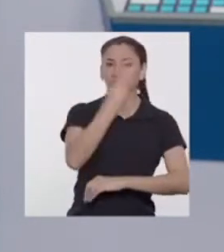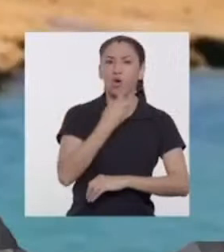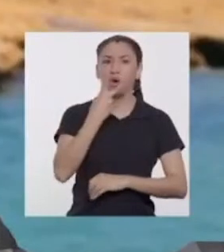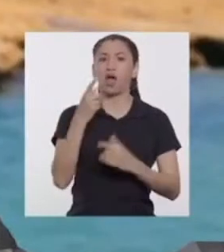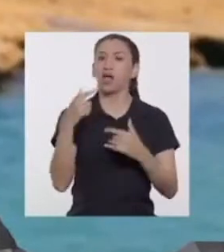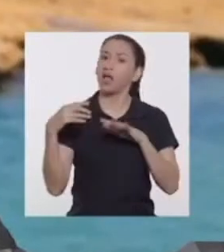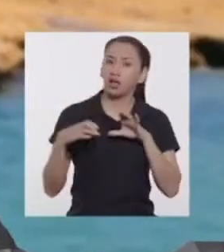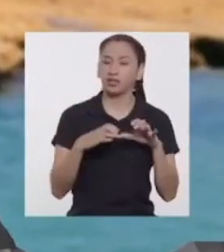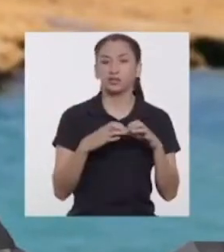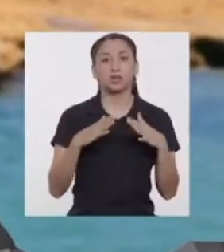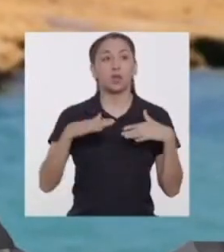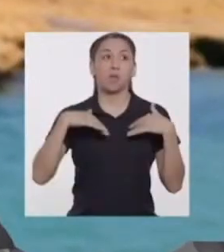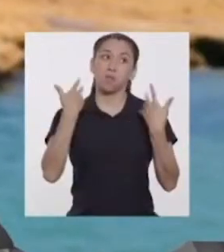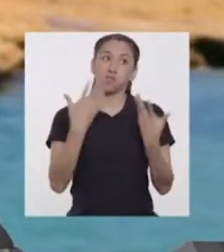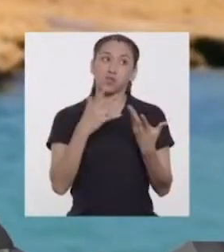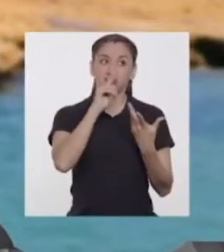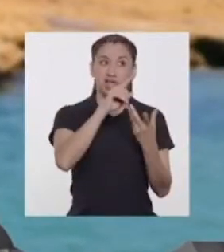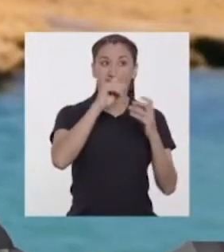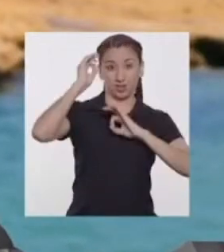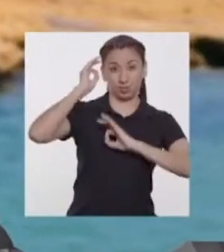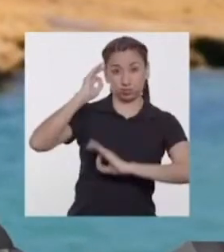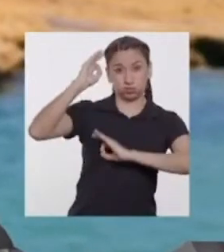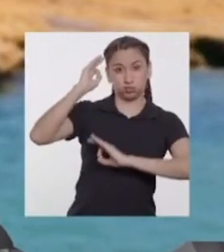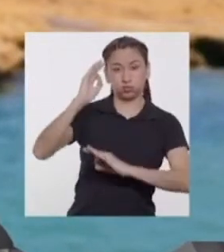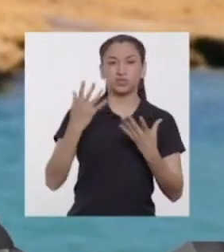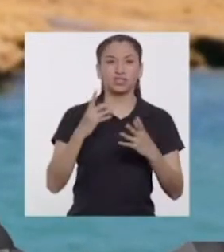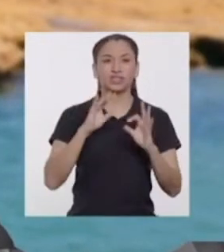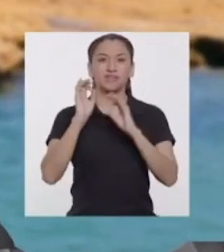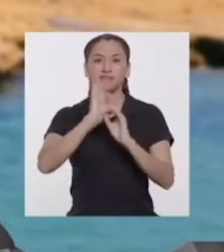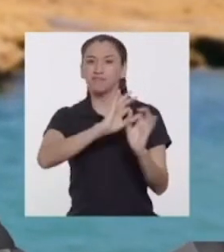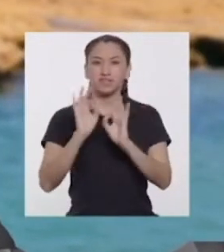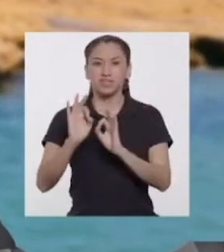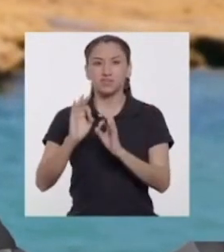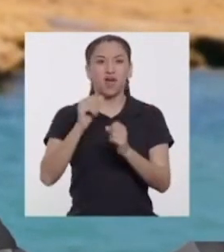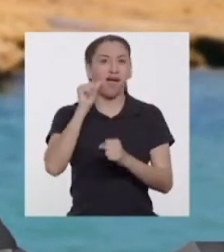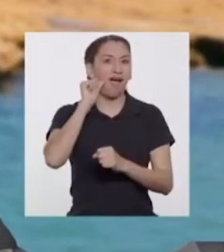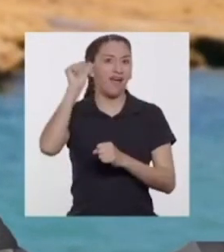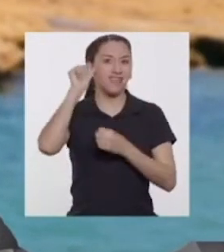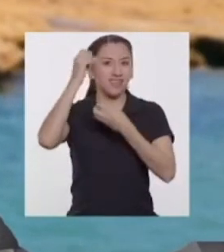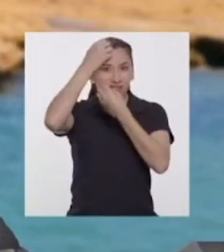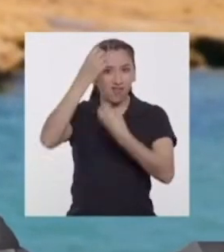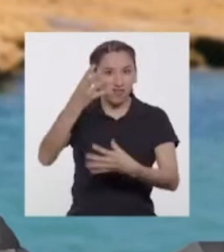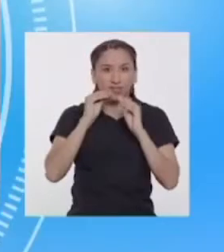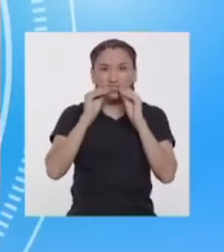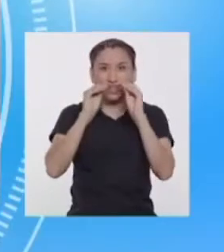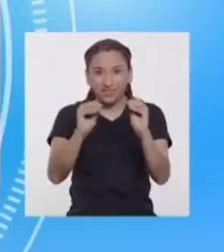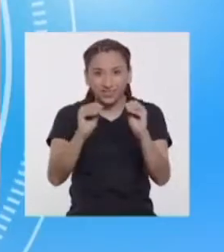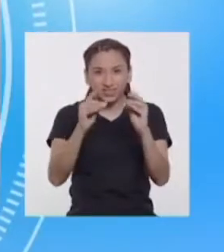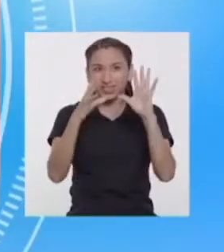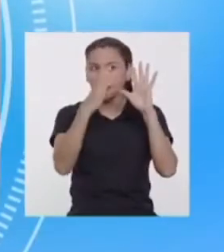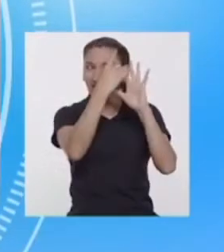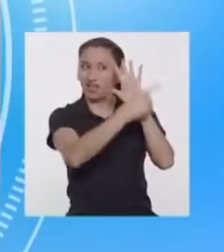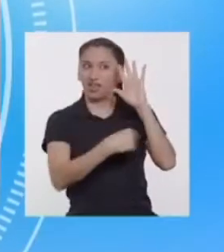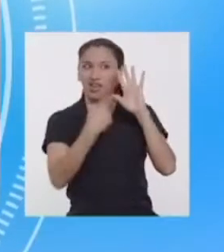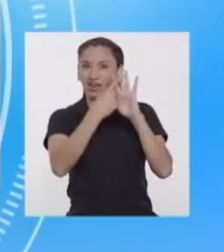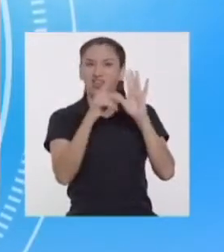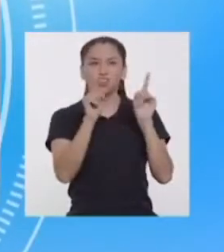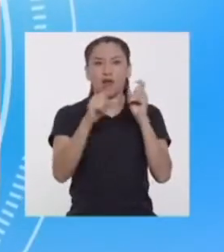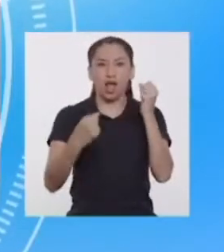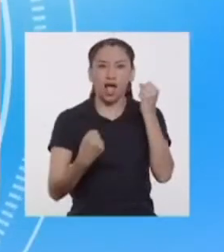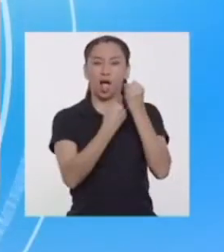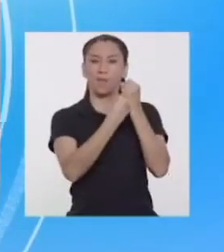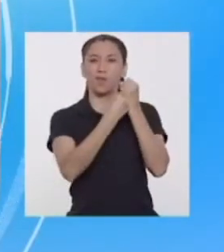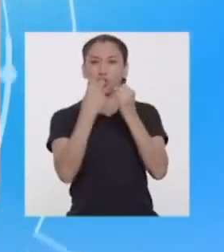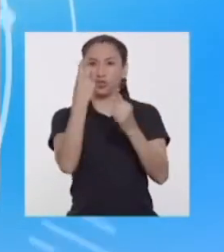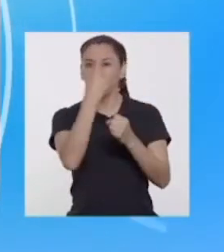realizar? Podemos basar nuestra exposición en la información brindada en el afiche. Sí, es como el apoyo